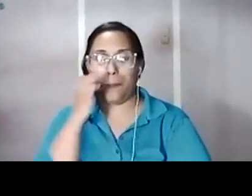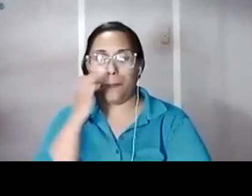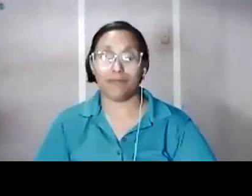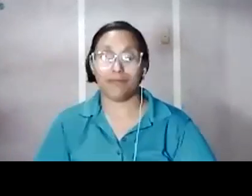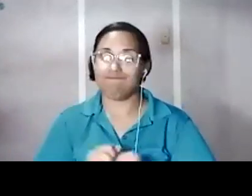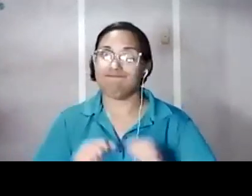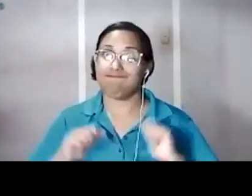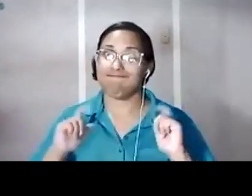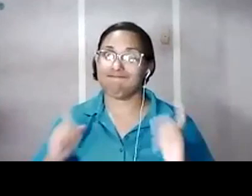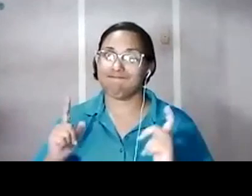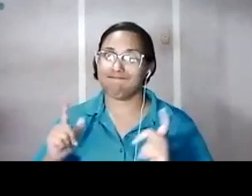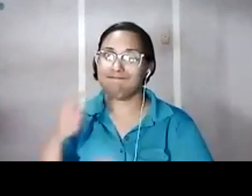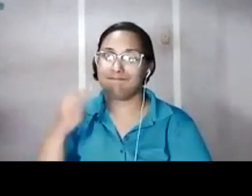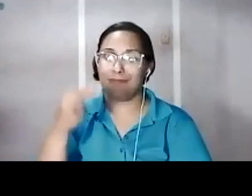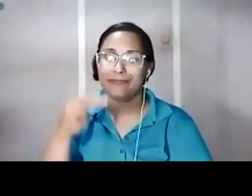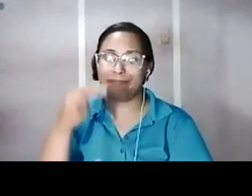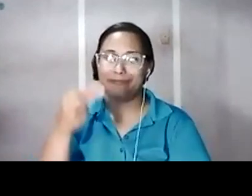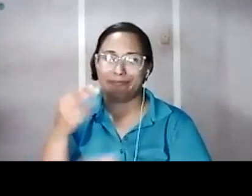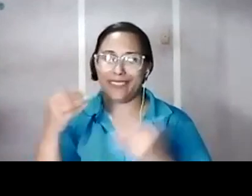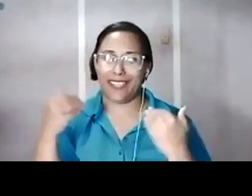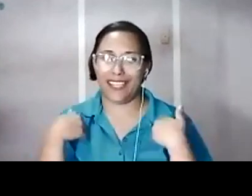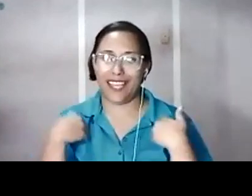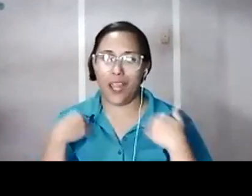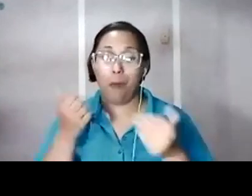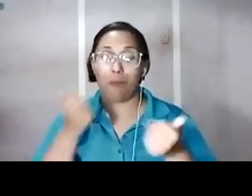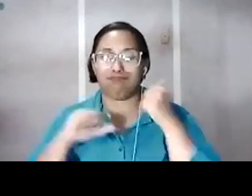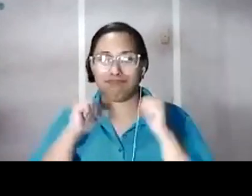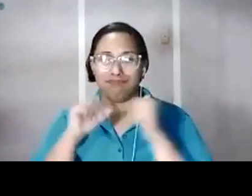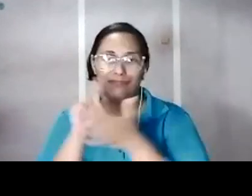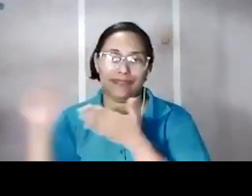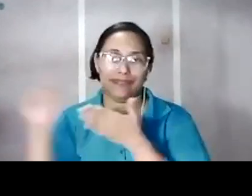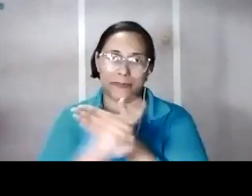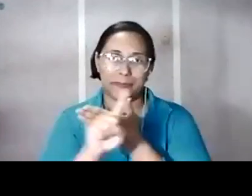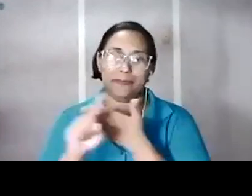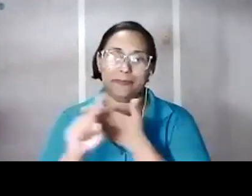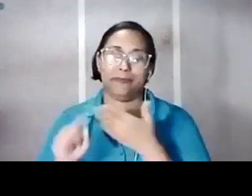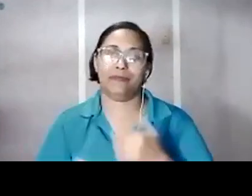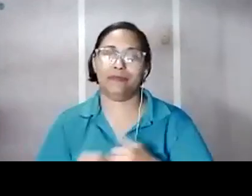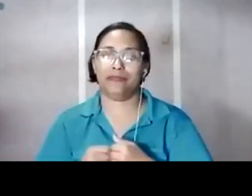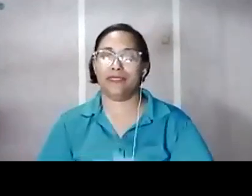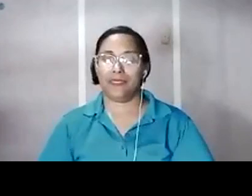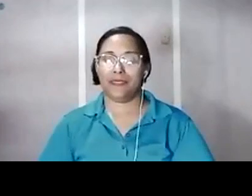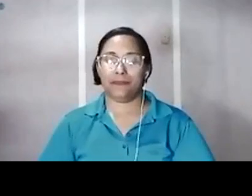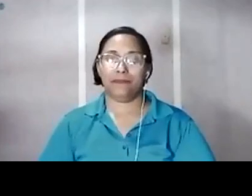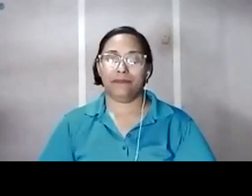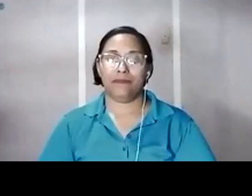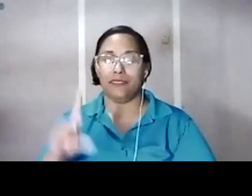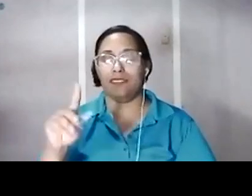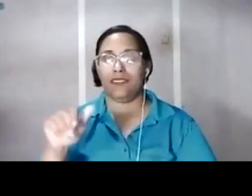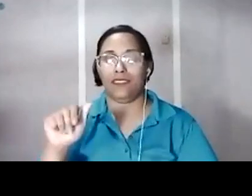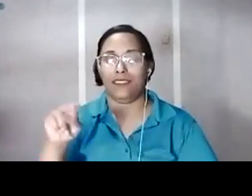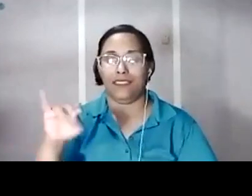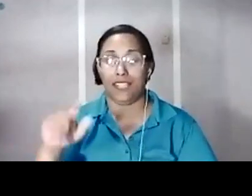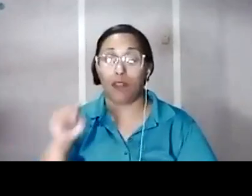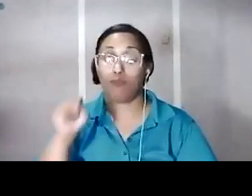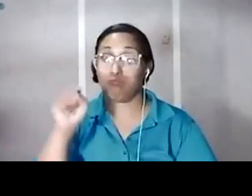gran historiador, por cierto, y tenemos una actividad la semana que viene. Así que, Daniel, te toca a ti